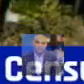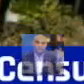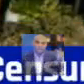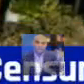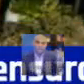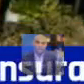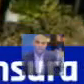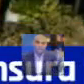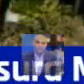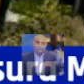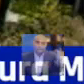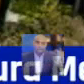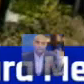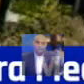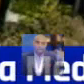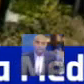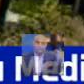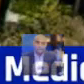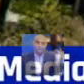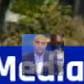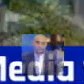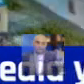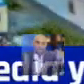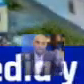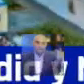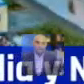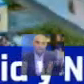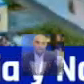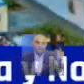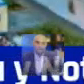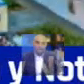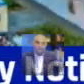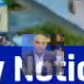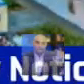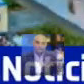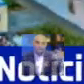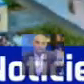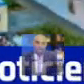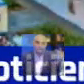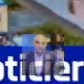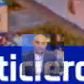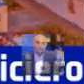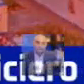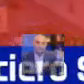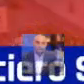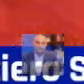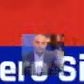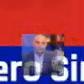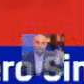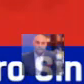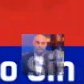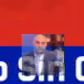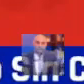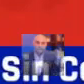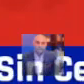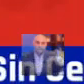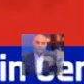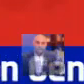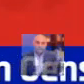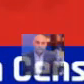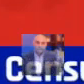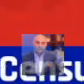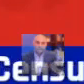bueno, me parece que el presidente acusa de recibido el mensaje, y eso es